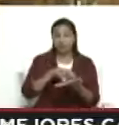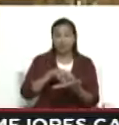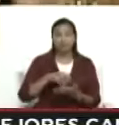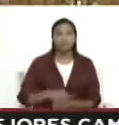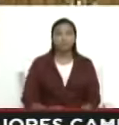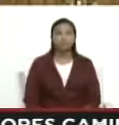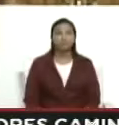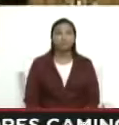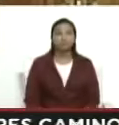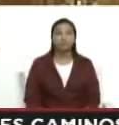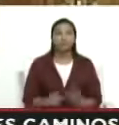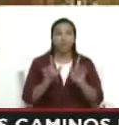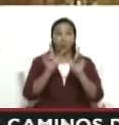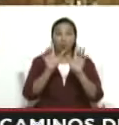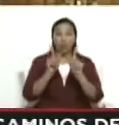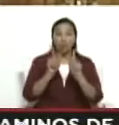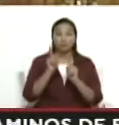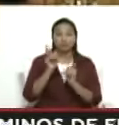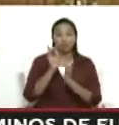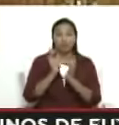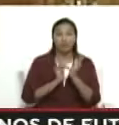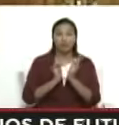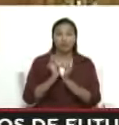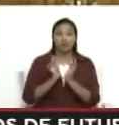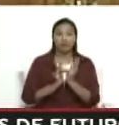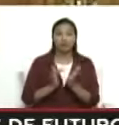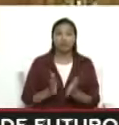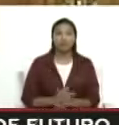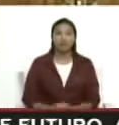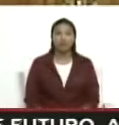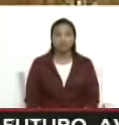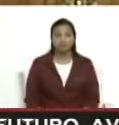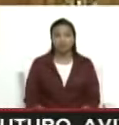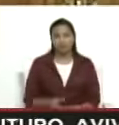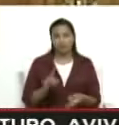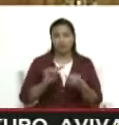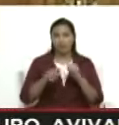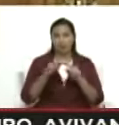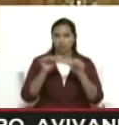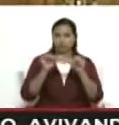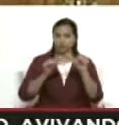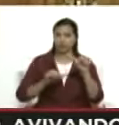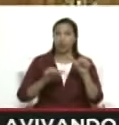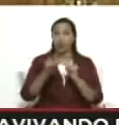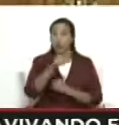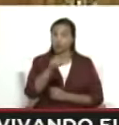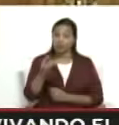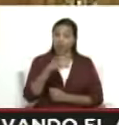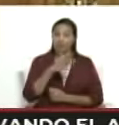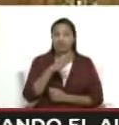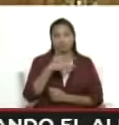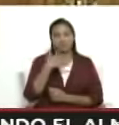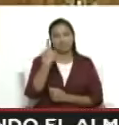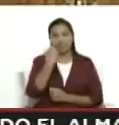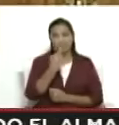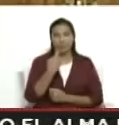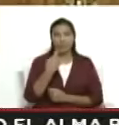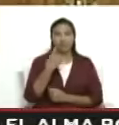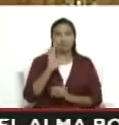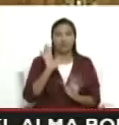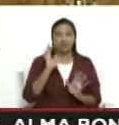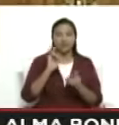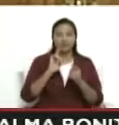El 11 de abril, voy a hablar de algunas cosas, cualquier cosa me preguntan. Me recuerda, señor presidente, si se me olvida